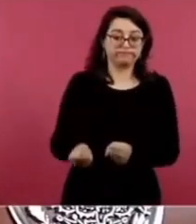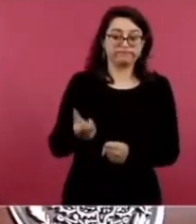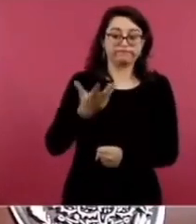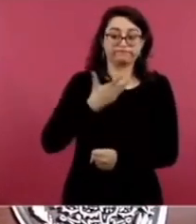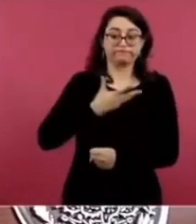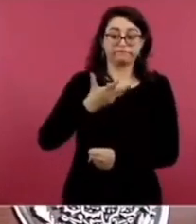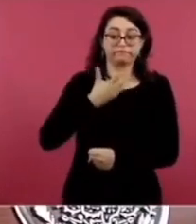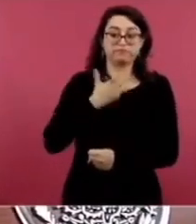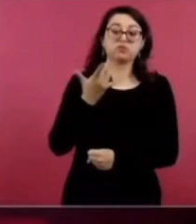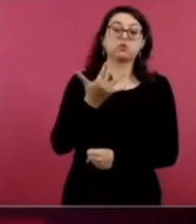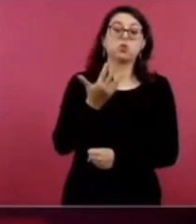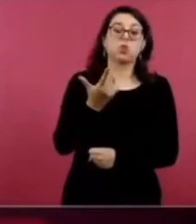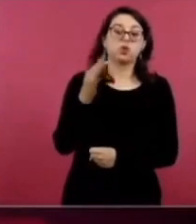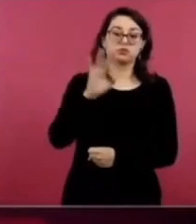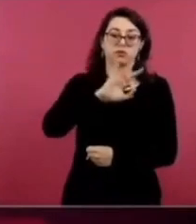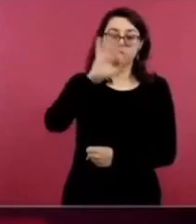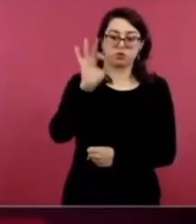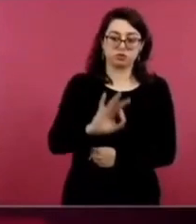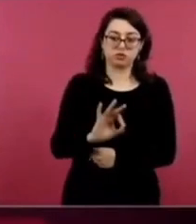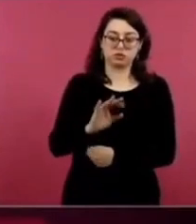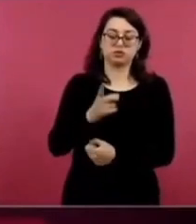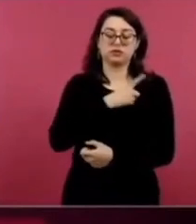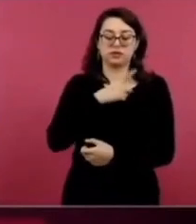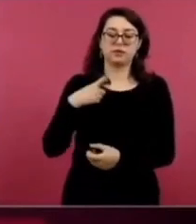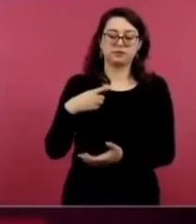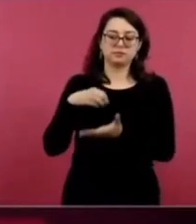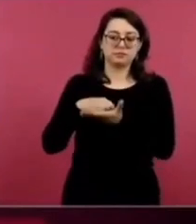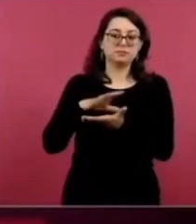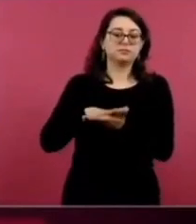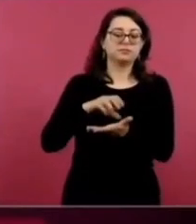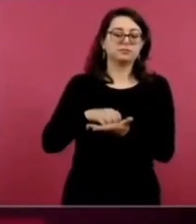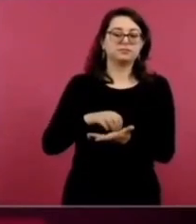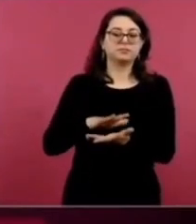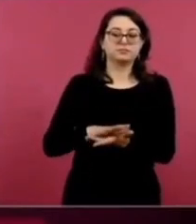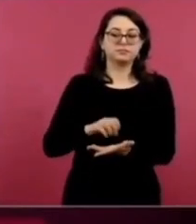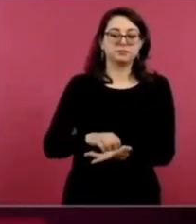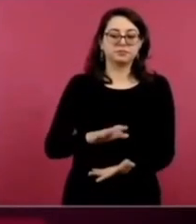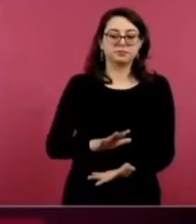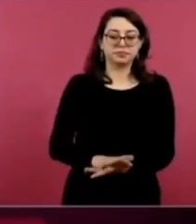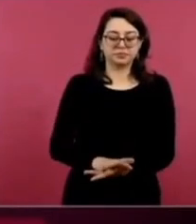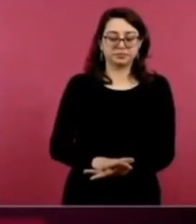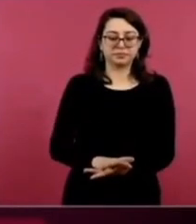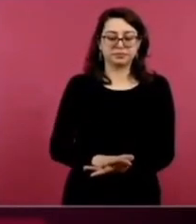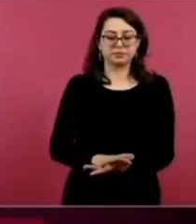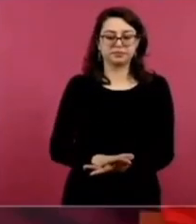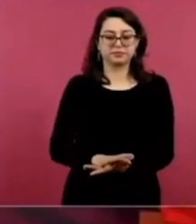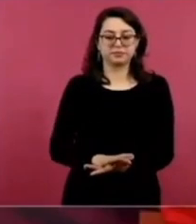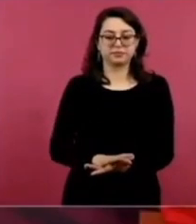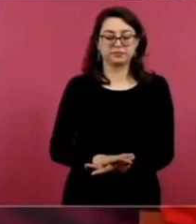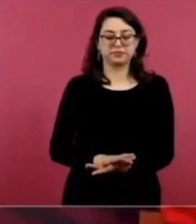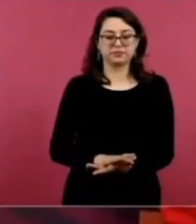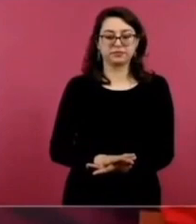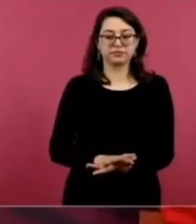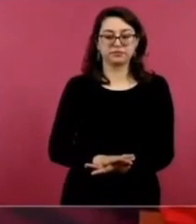llevan una estadística. Ha sido muy importante